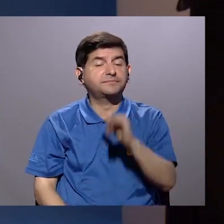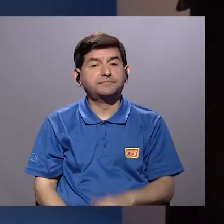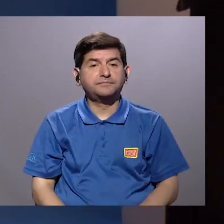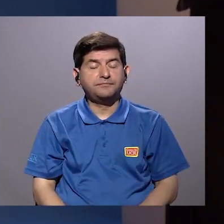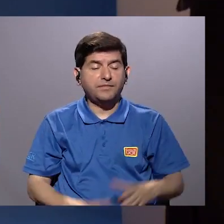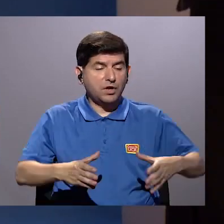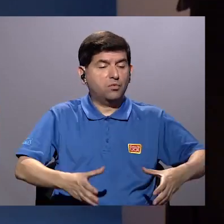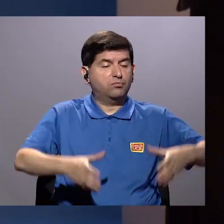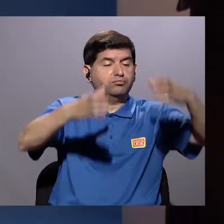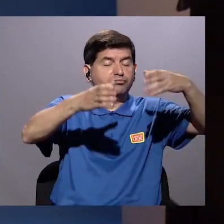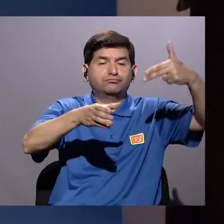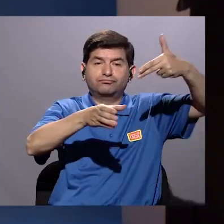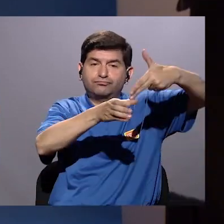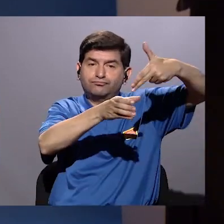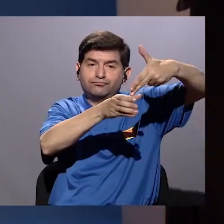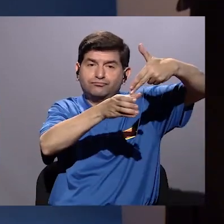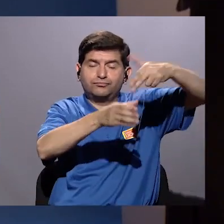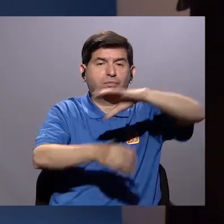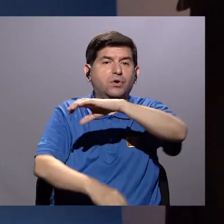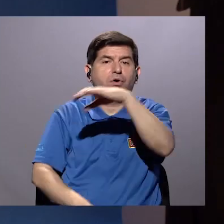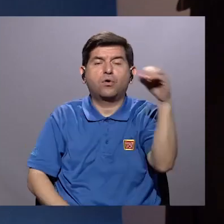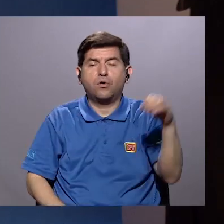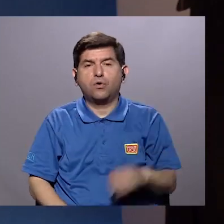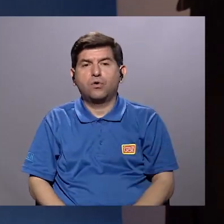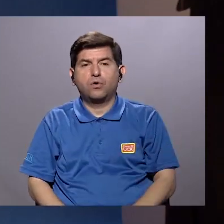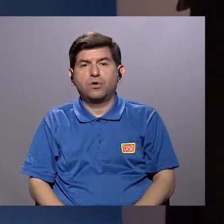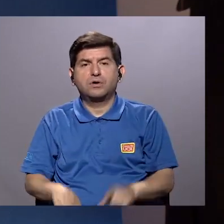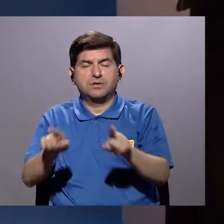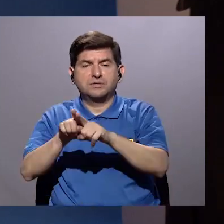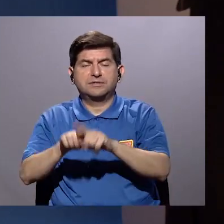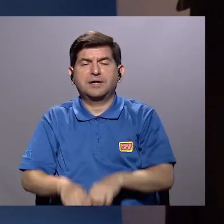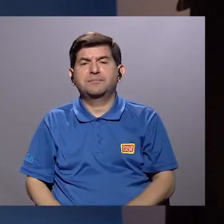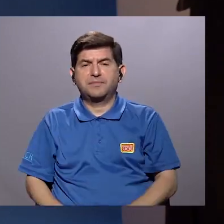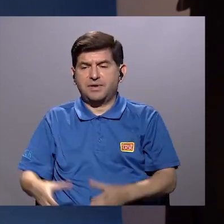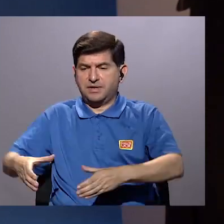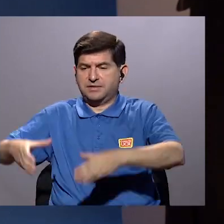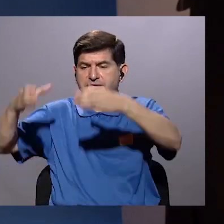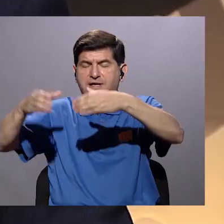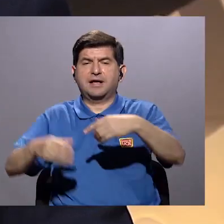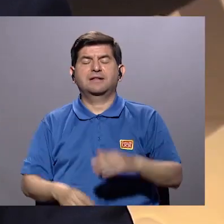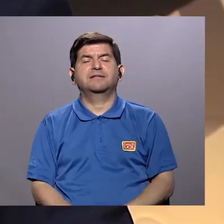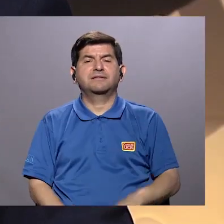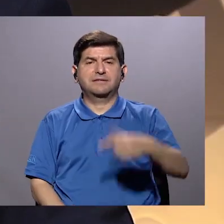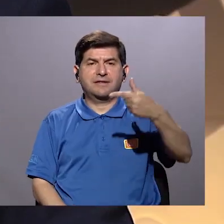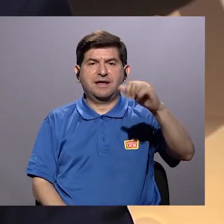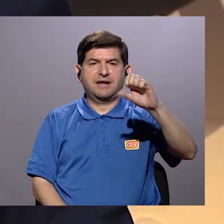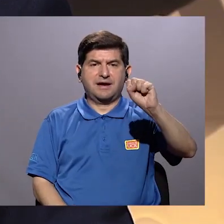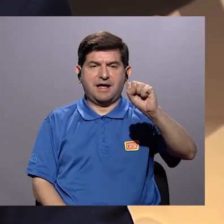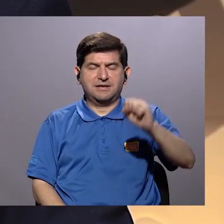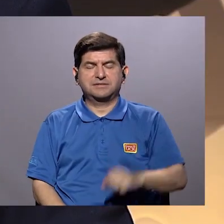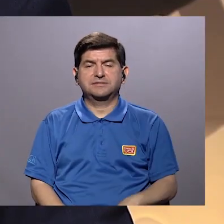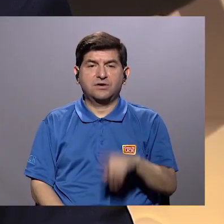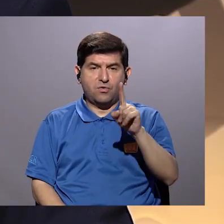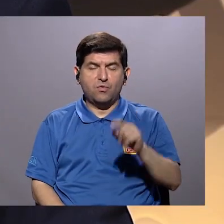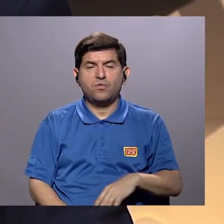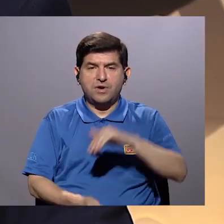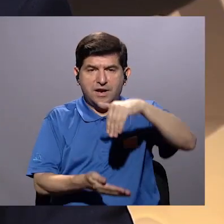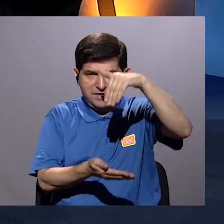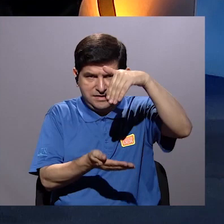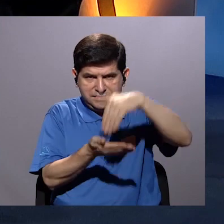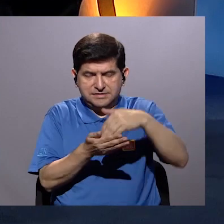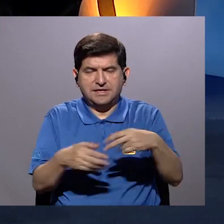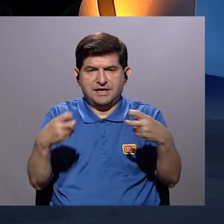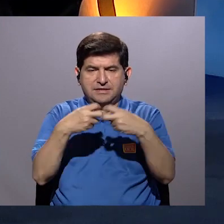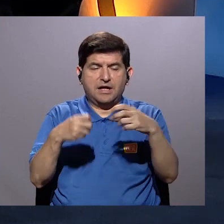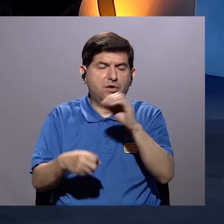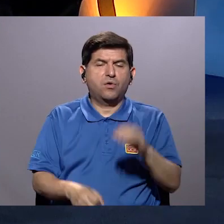de combustible o tanques criogénicos de gas natural licuado para una central eléctrica. Incluso a nivel más pequeño tenemos